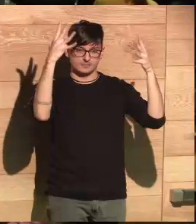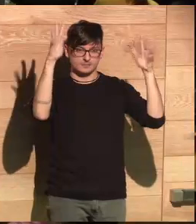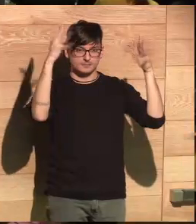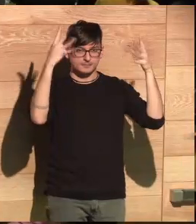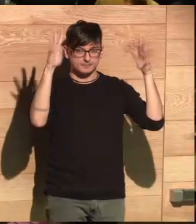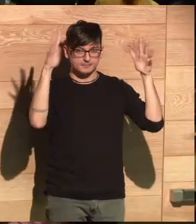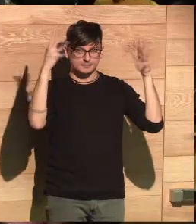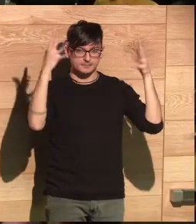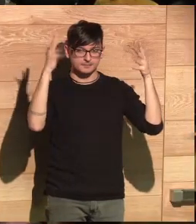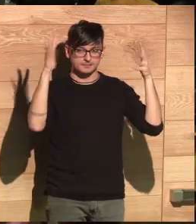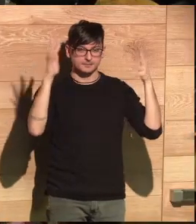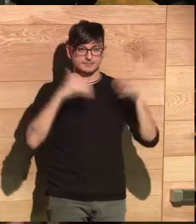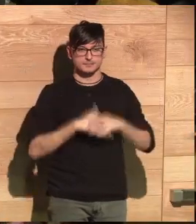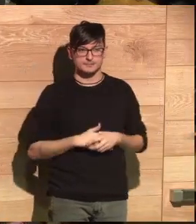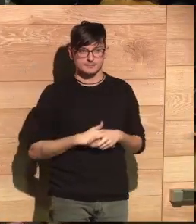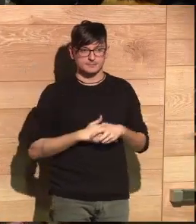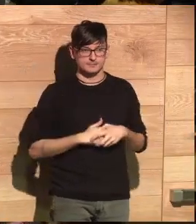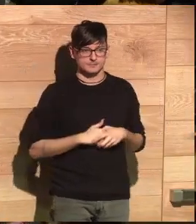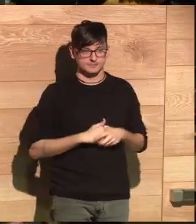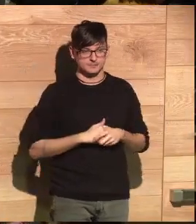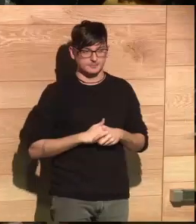Gracias, Charo. Gracias, Mario.